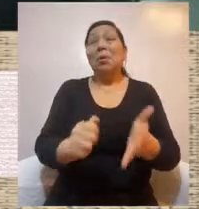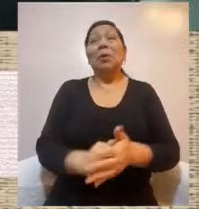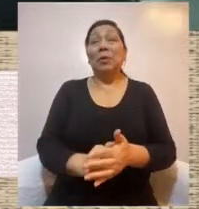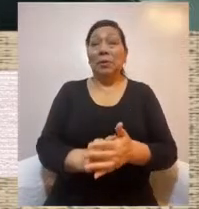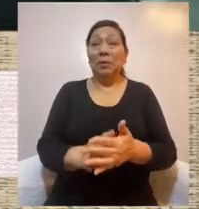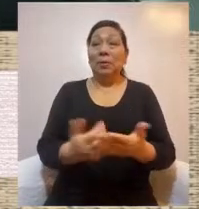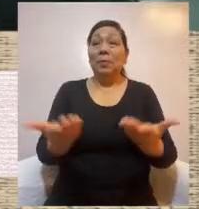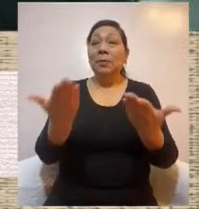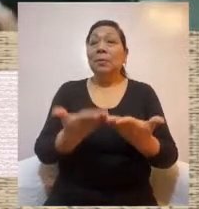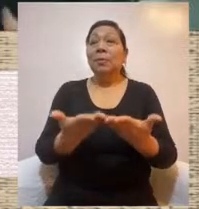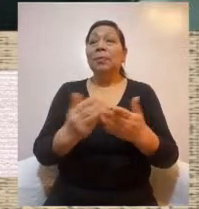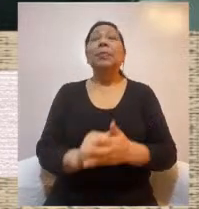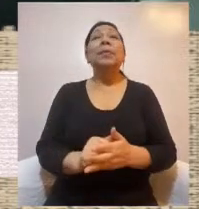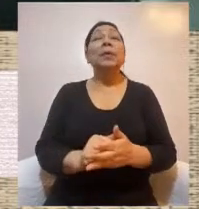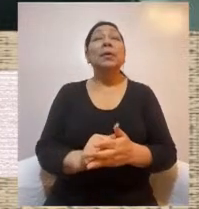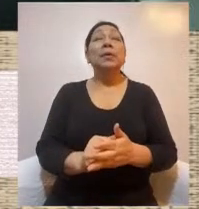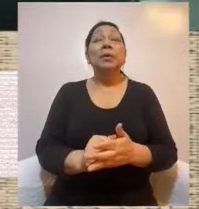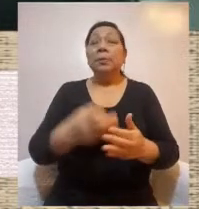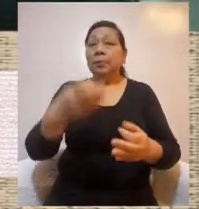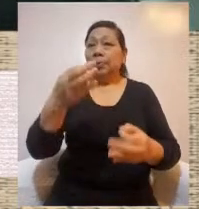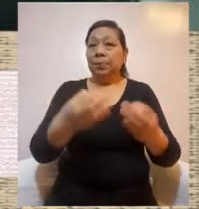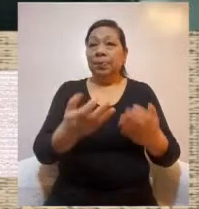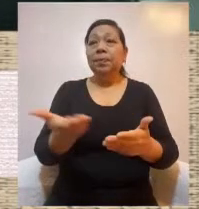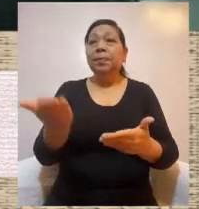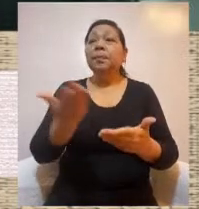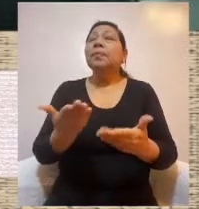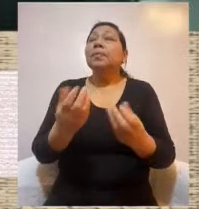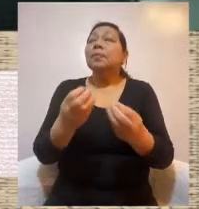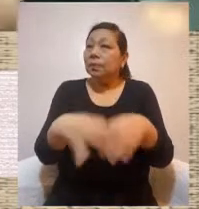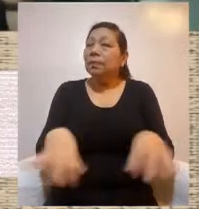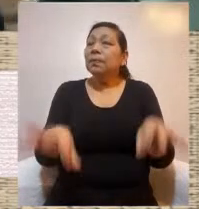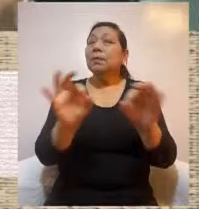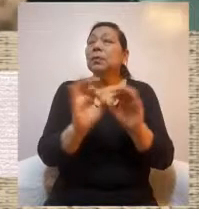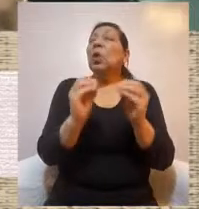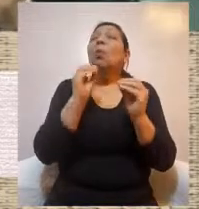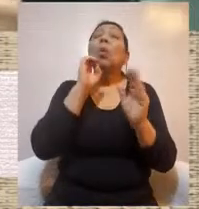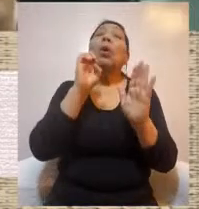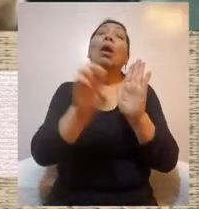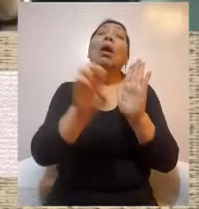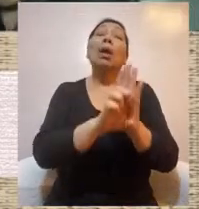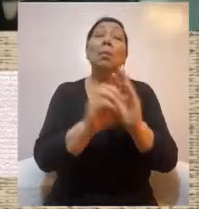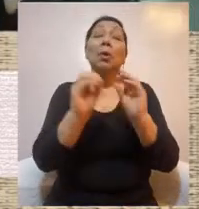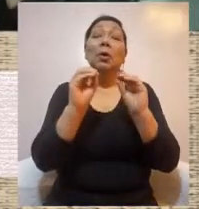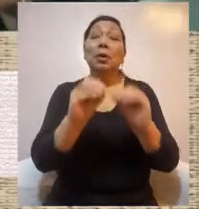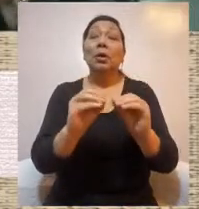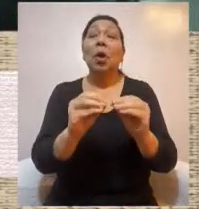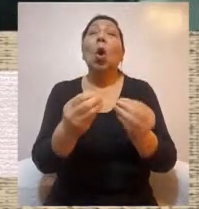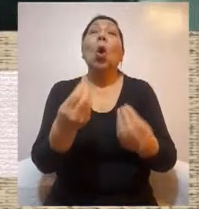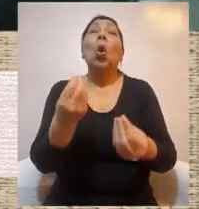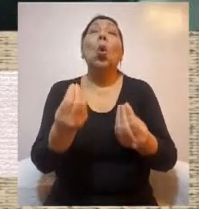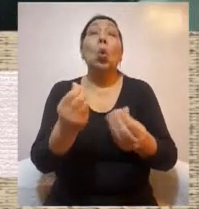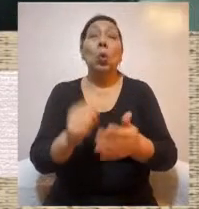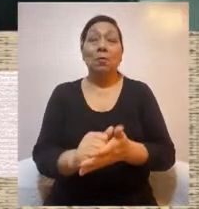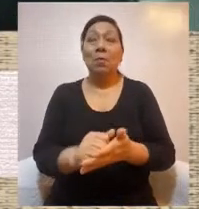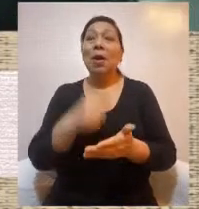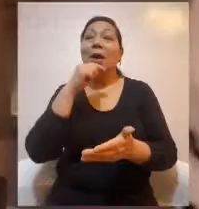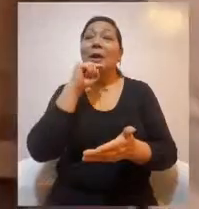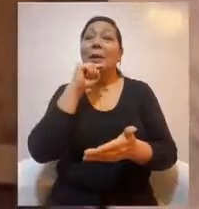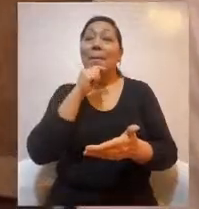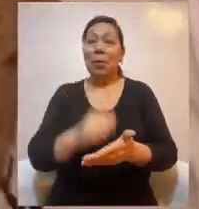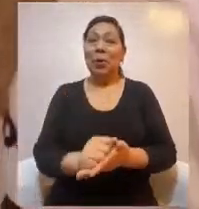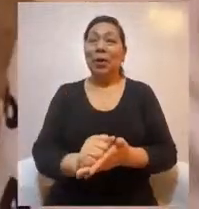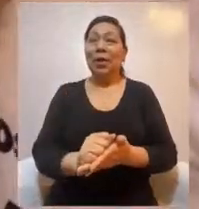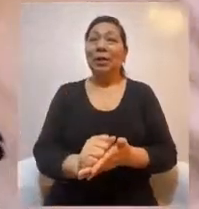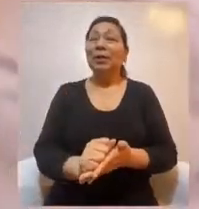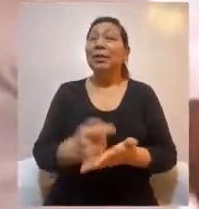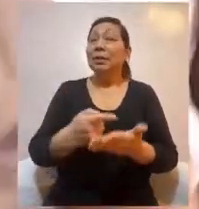¿no? Y tenemos, y menciona esta sentencia de manera importante y nos pone como ejemplo ¿cómo es que se educa a las mujeres, ¿no?